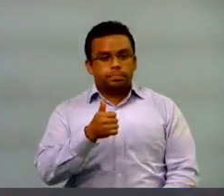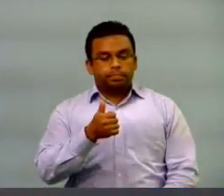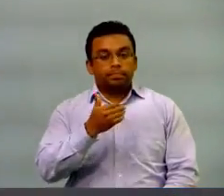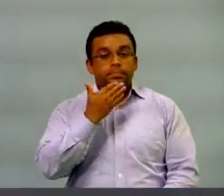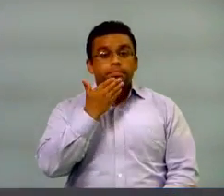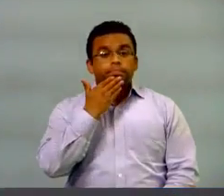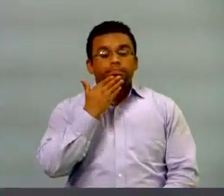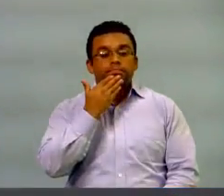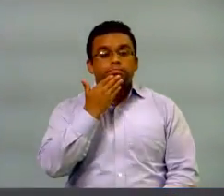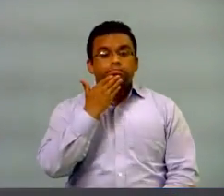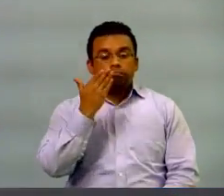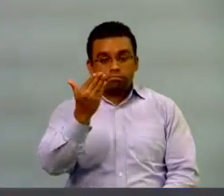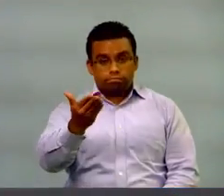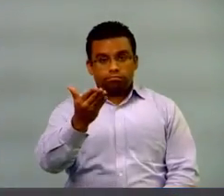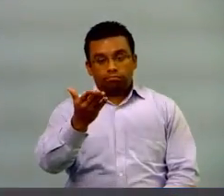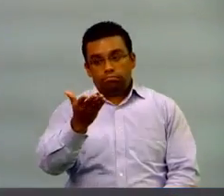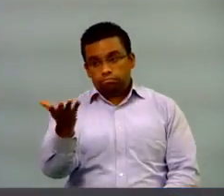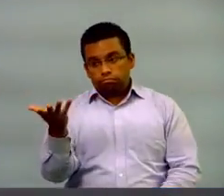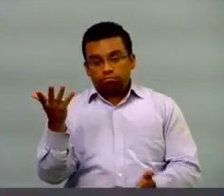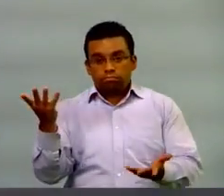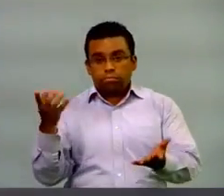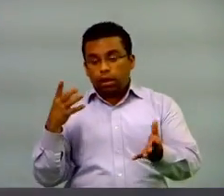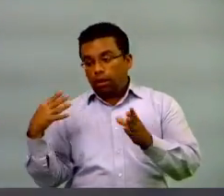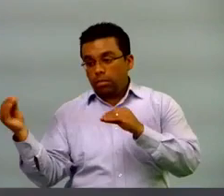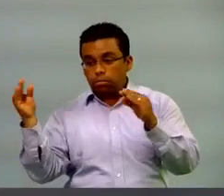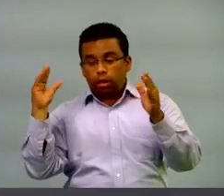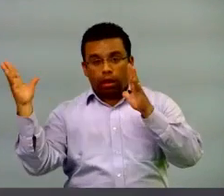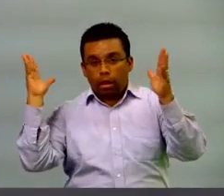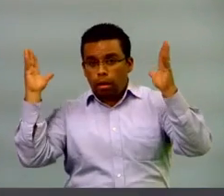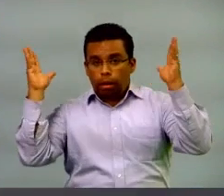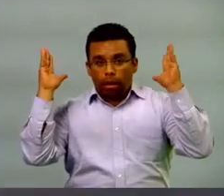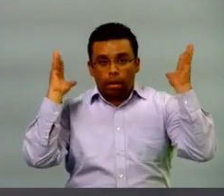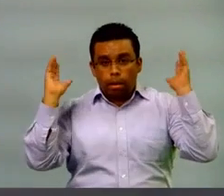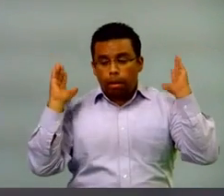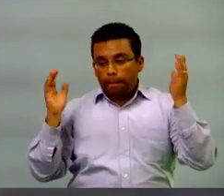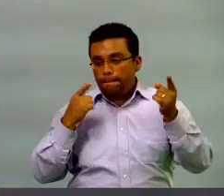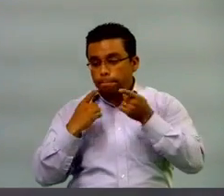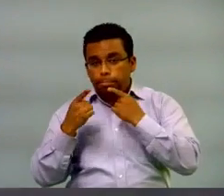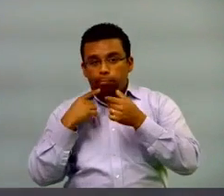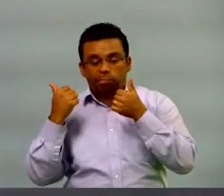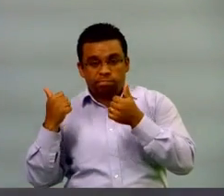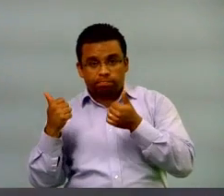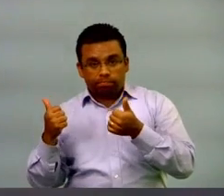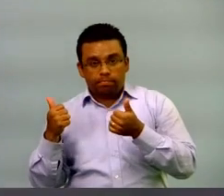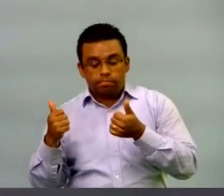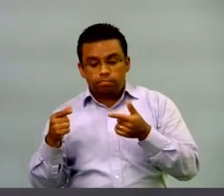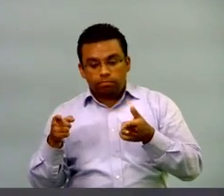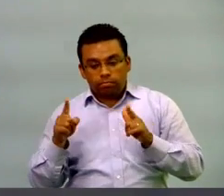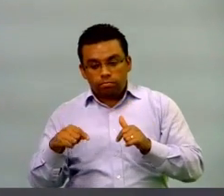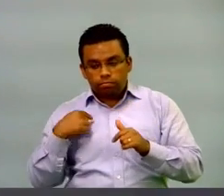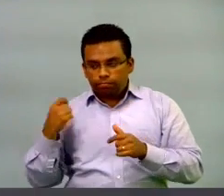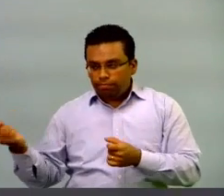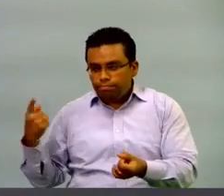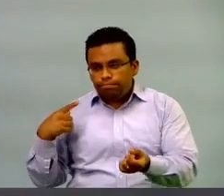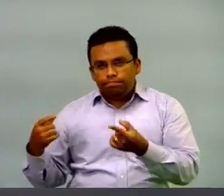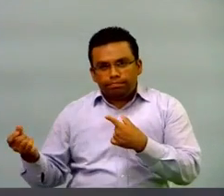la... este conversatorio. Nos han llegado algunas inquietudes que voy a estarles